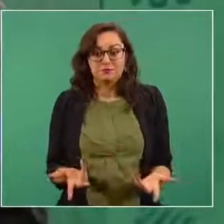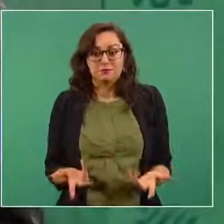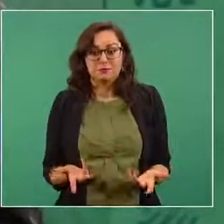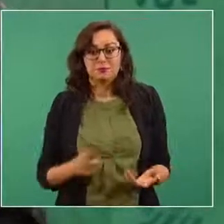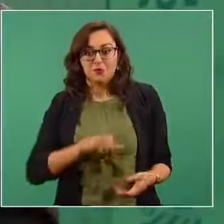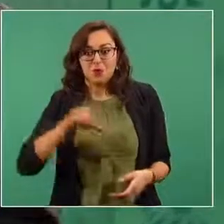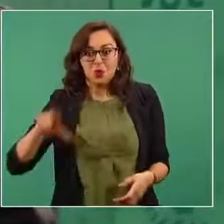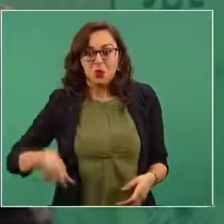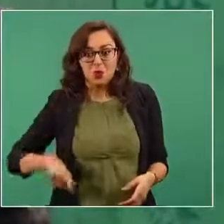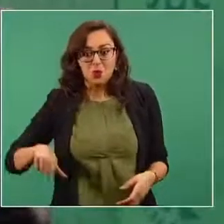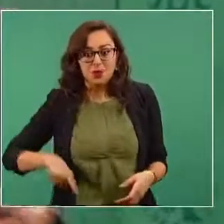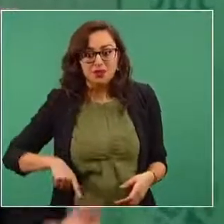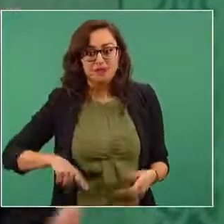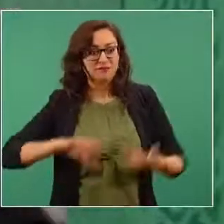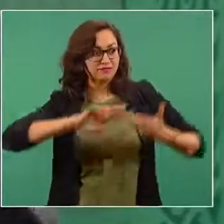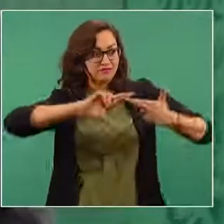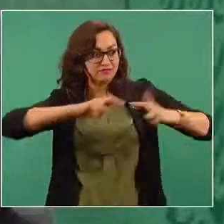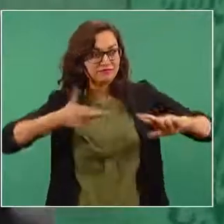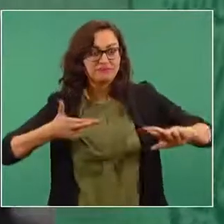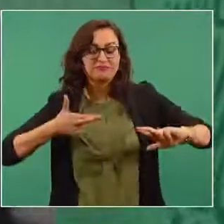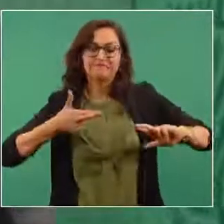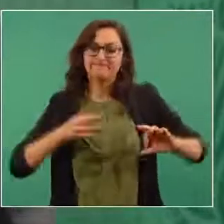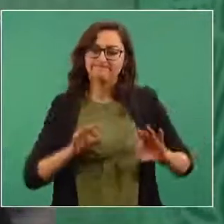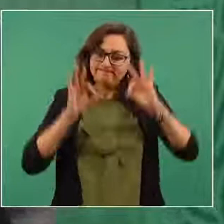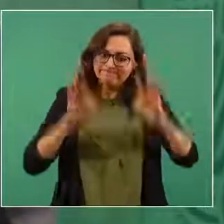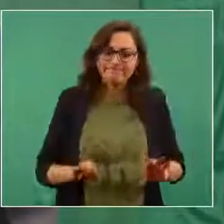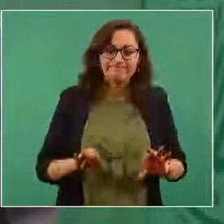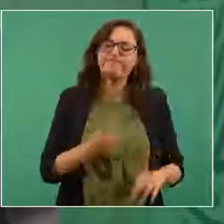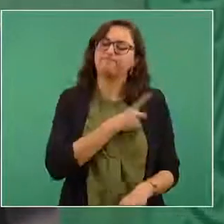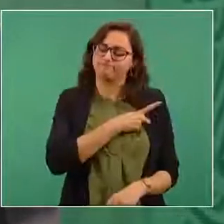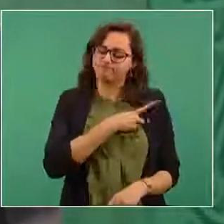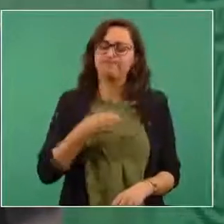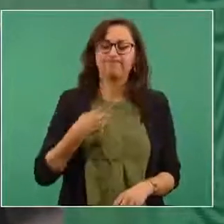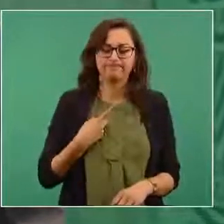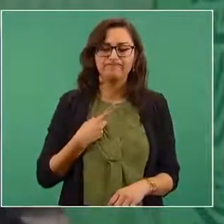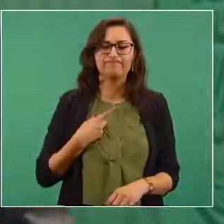los gobiernos tienen que ser buenas.